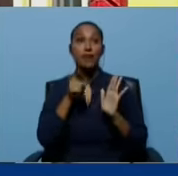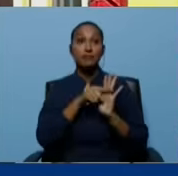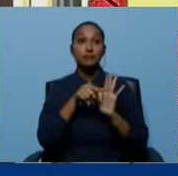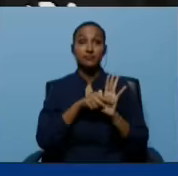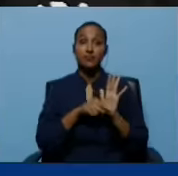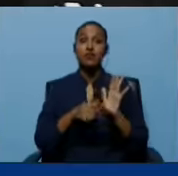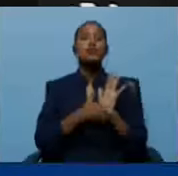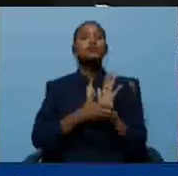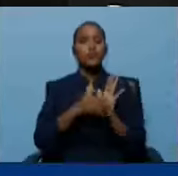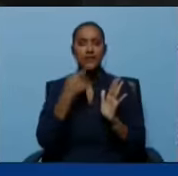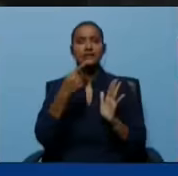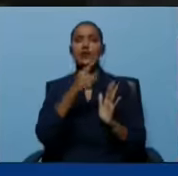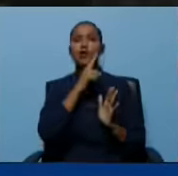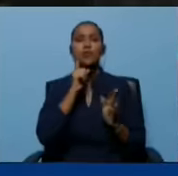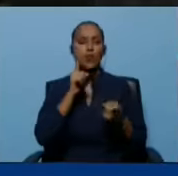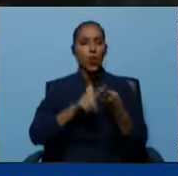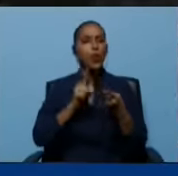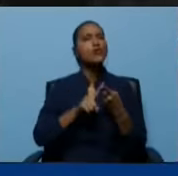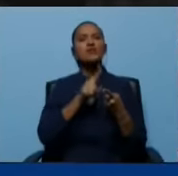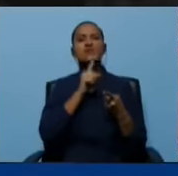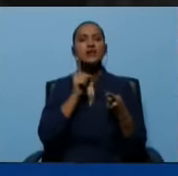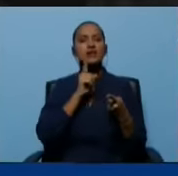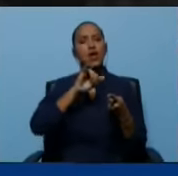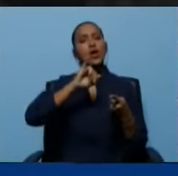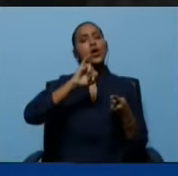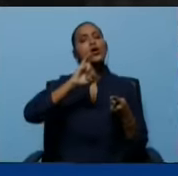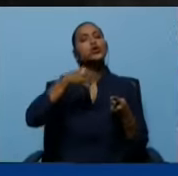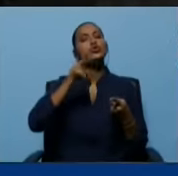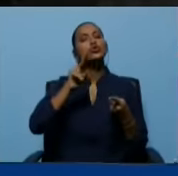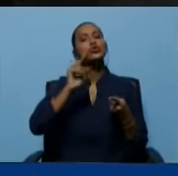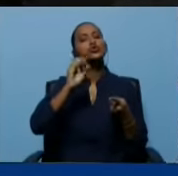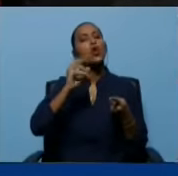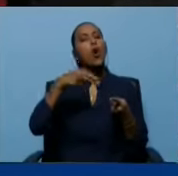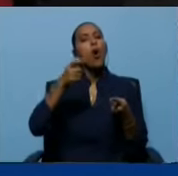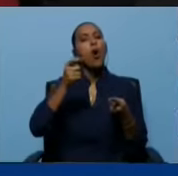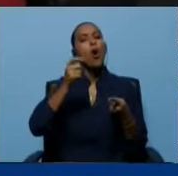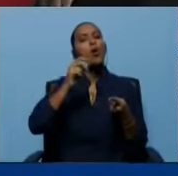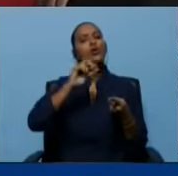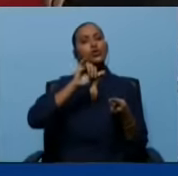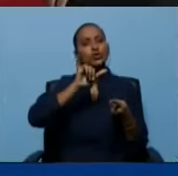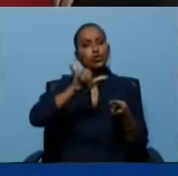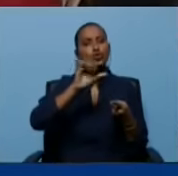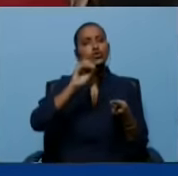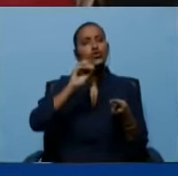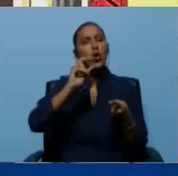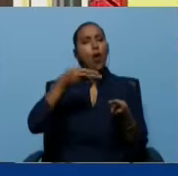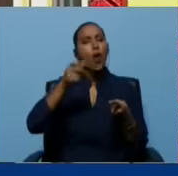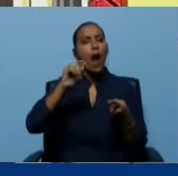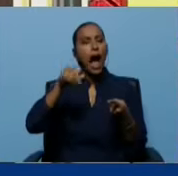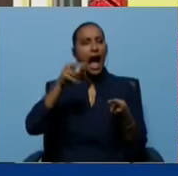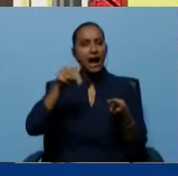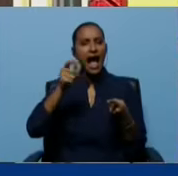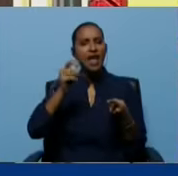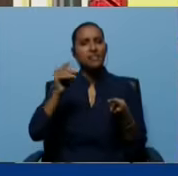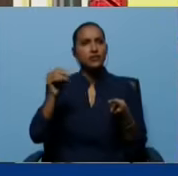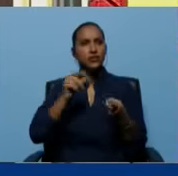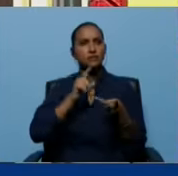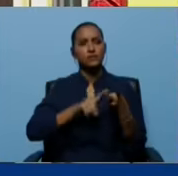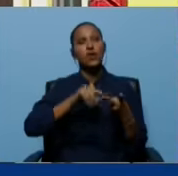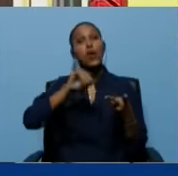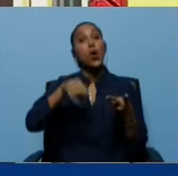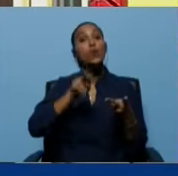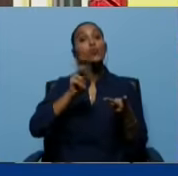nombres. Uno se llama Johanderson, Johanderson Alexander se llama uno,